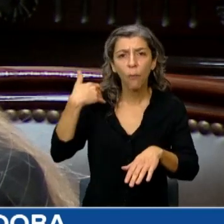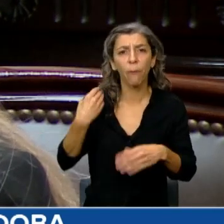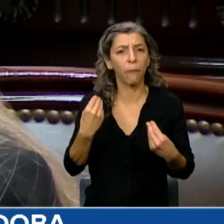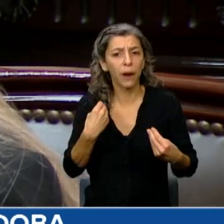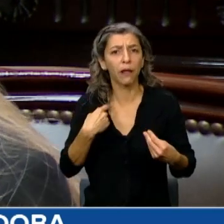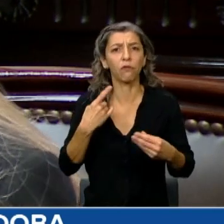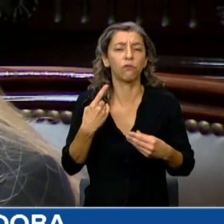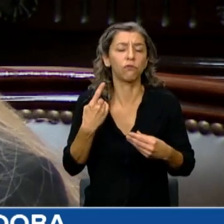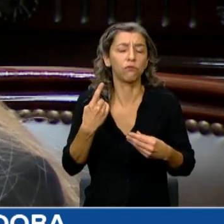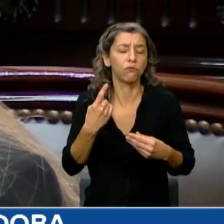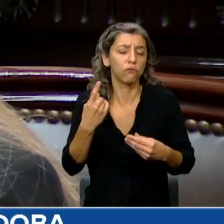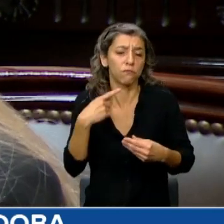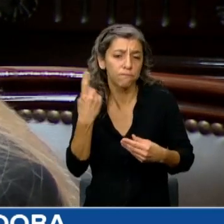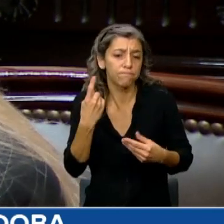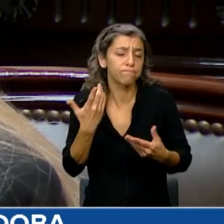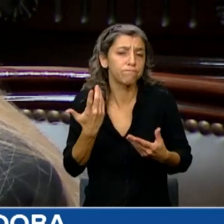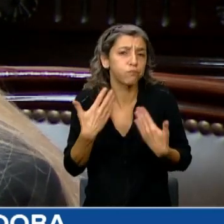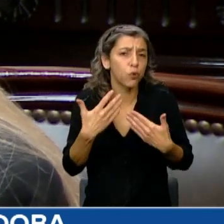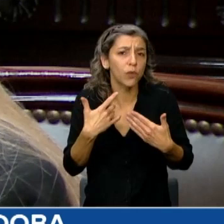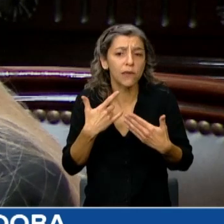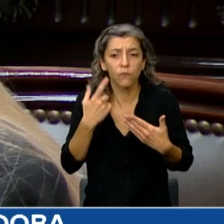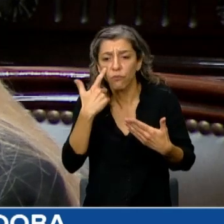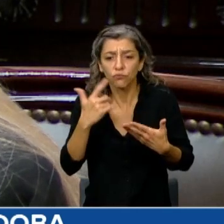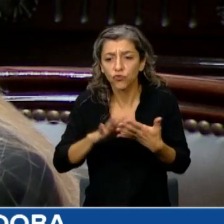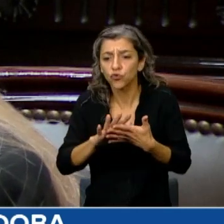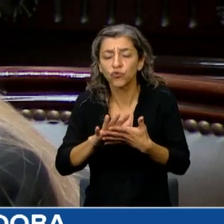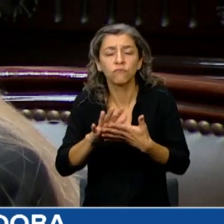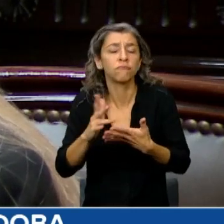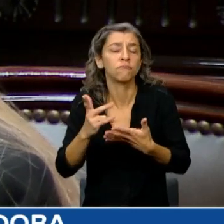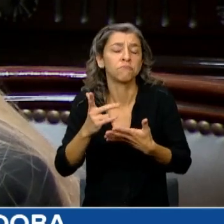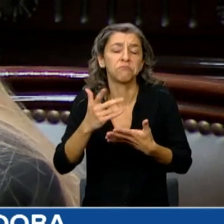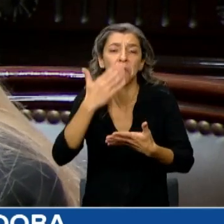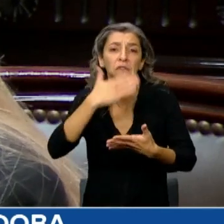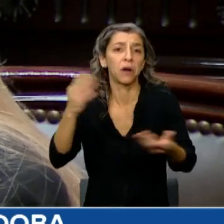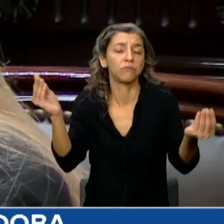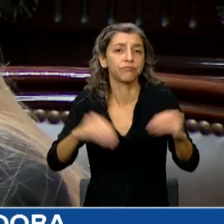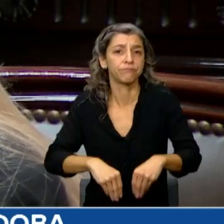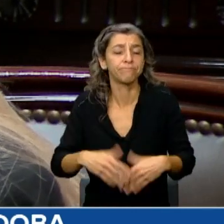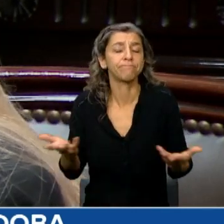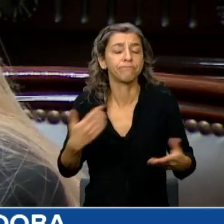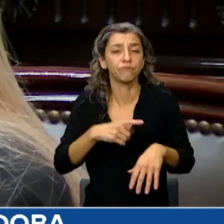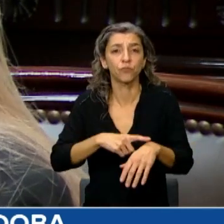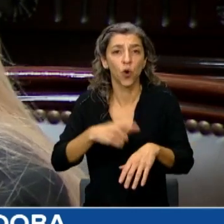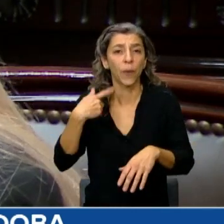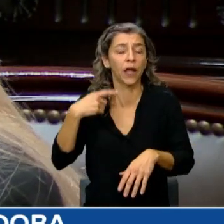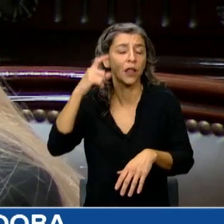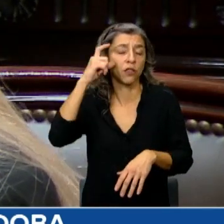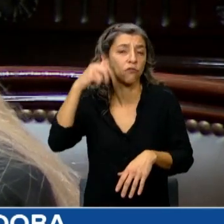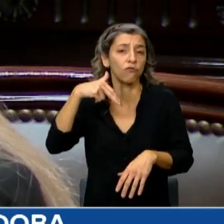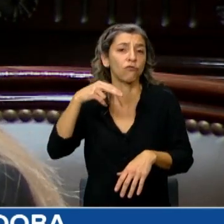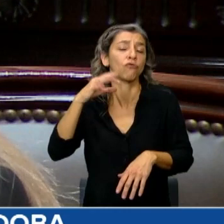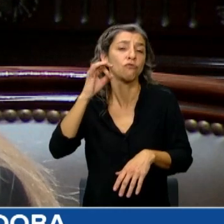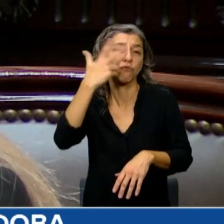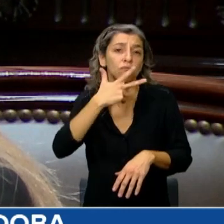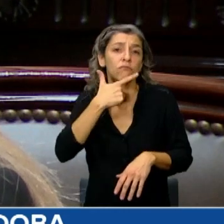poder solucionarlos, pero lamentablemente ninguna llegó a buen puerto. Entonces el Lenosa decidió iniciar procedimientos de